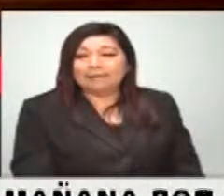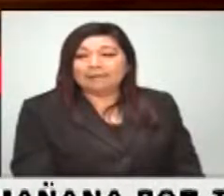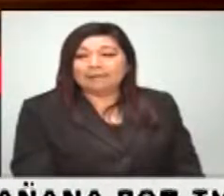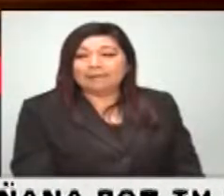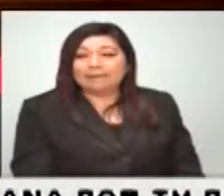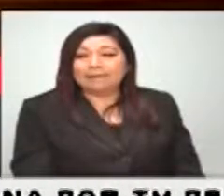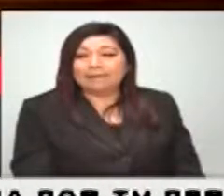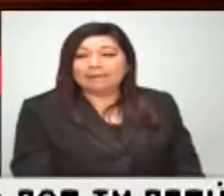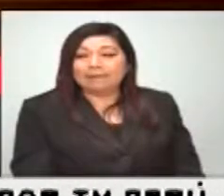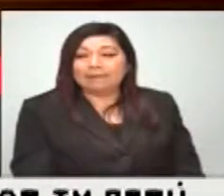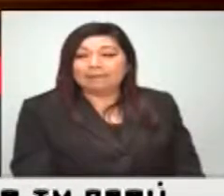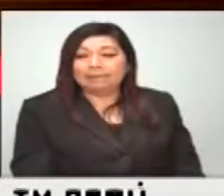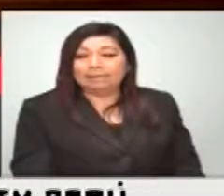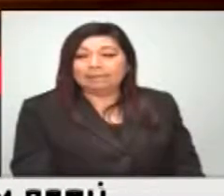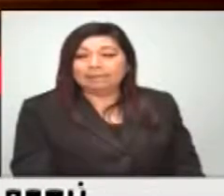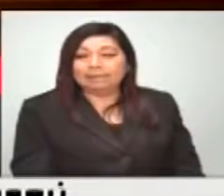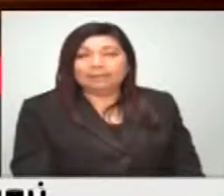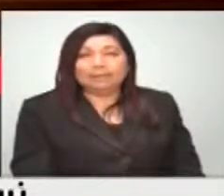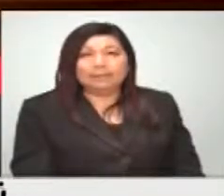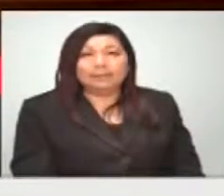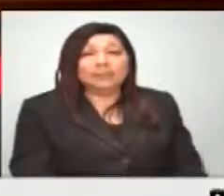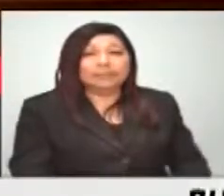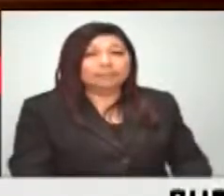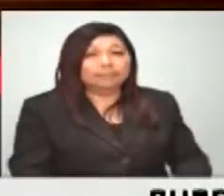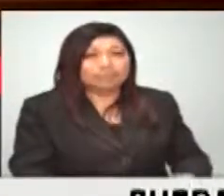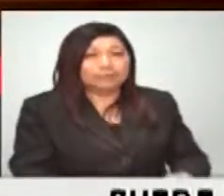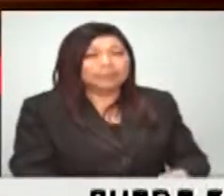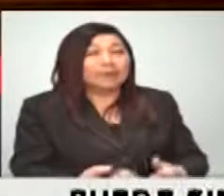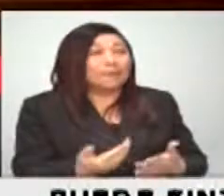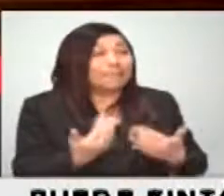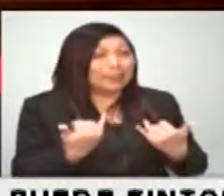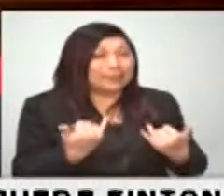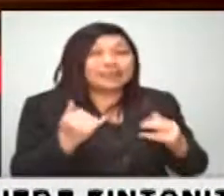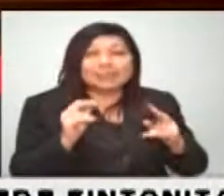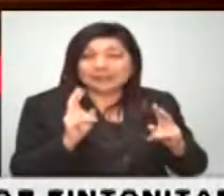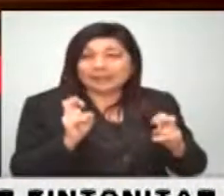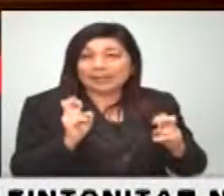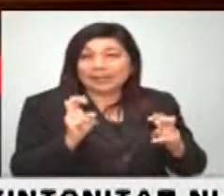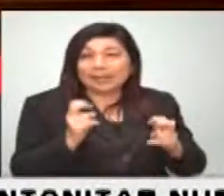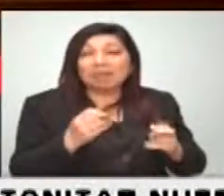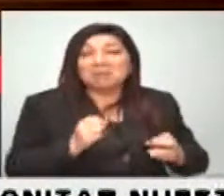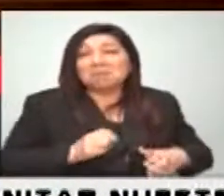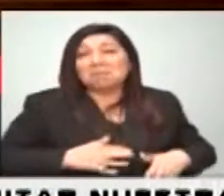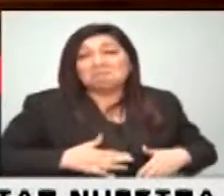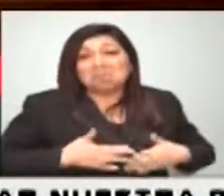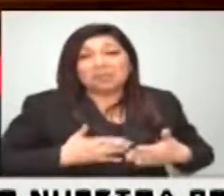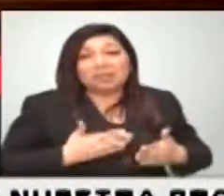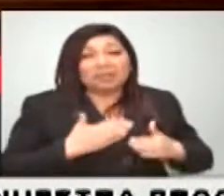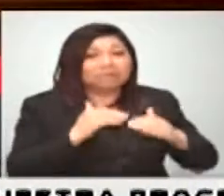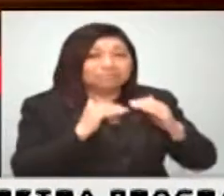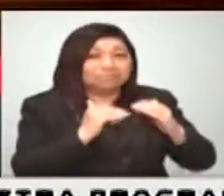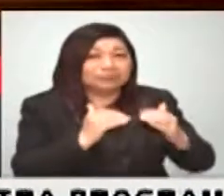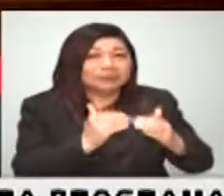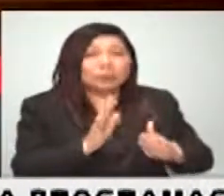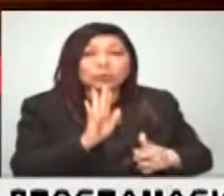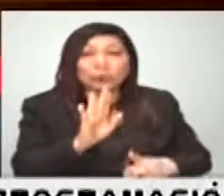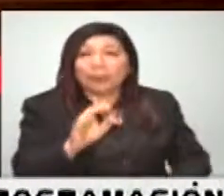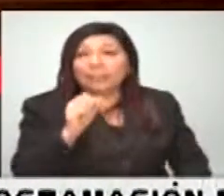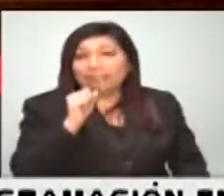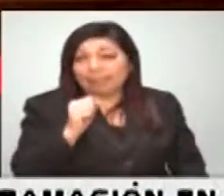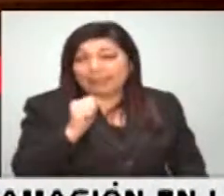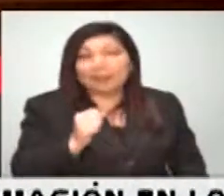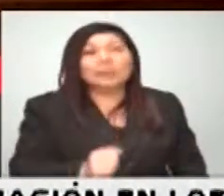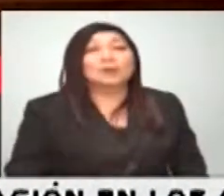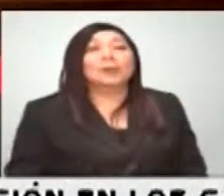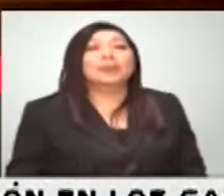En el caso de la discusión de fondo, presidente, acerca de la posibilidad de limitar o no el derecho,